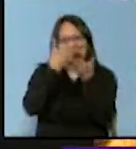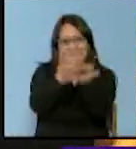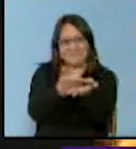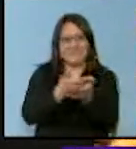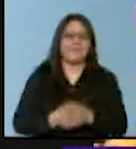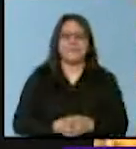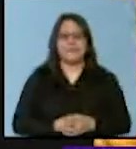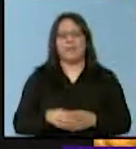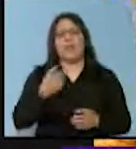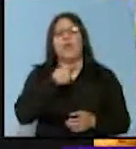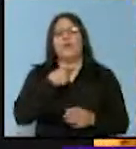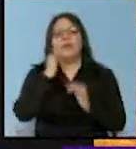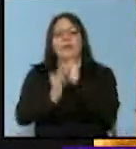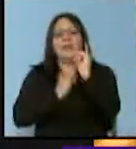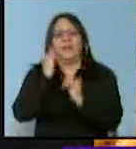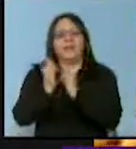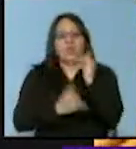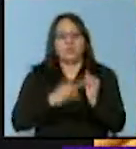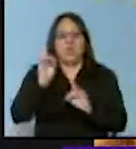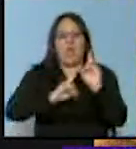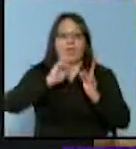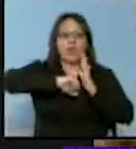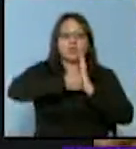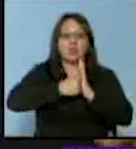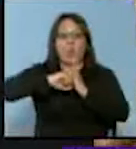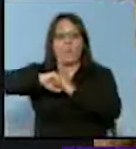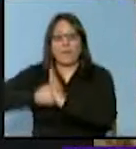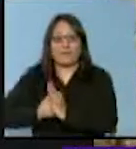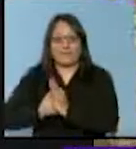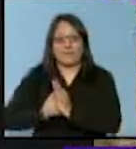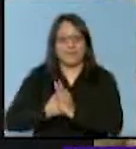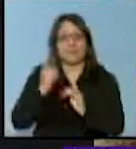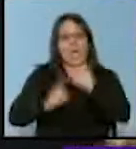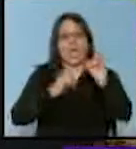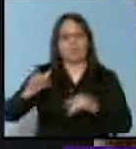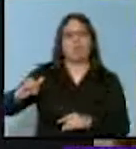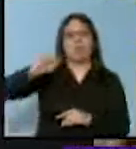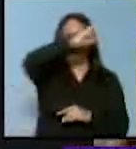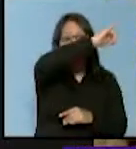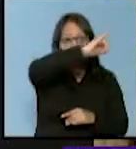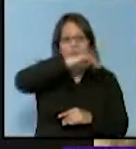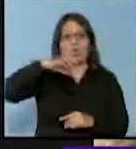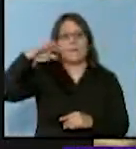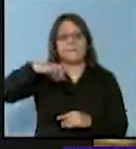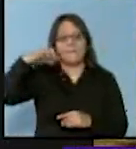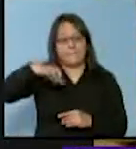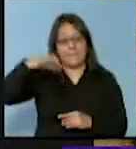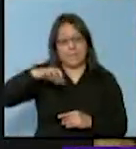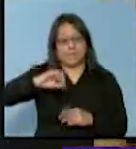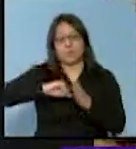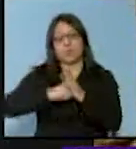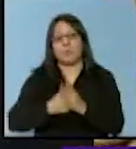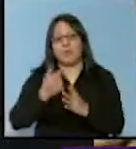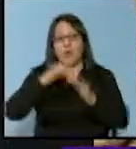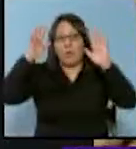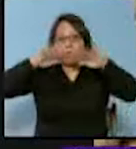no son favorables, se tuvieron que suspender y también demorar algunos vuelos en el aeropuerto internacional Dr. Horacio Guzmán. Todo esto tiene que ver